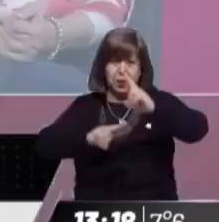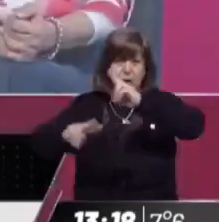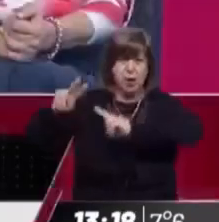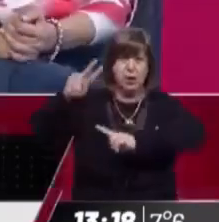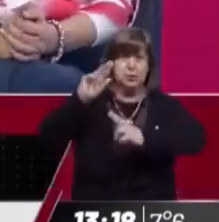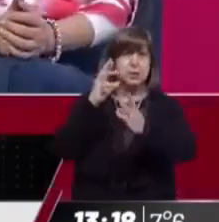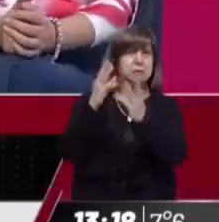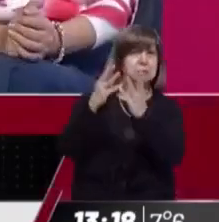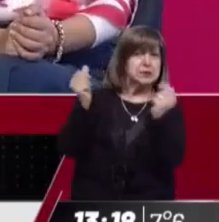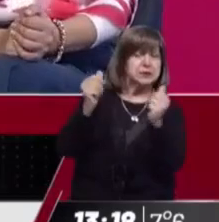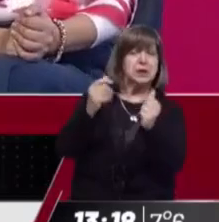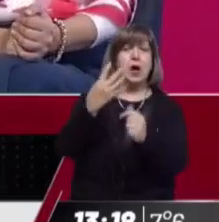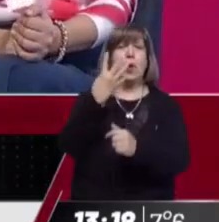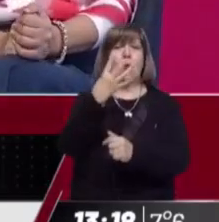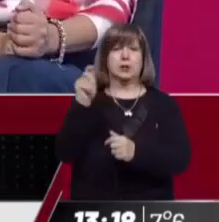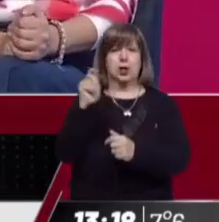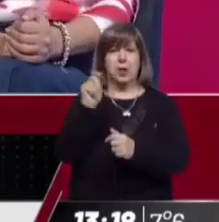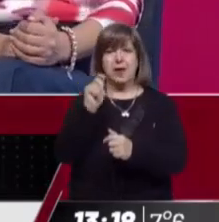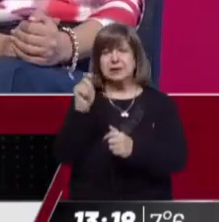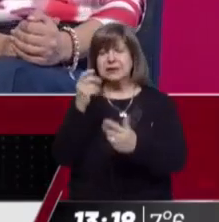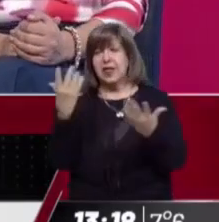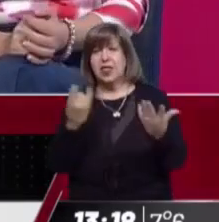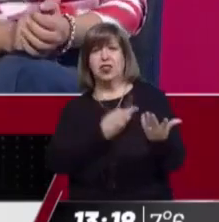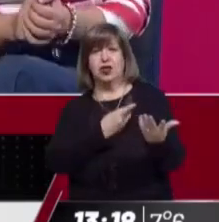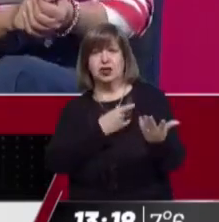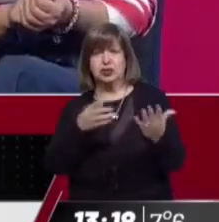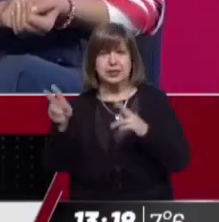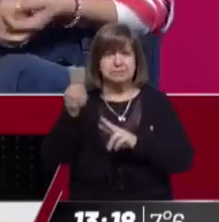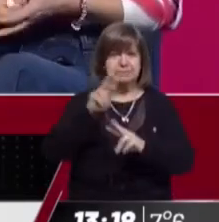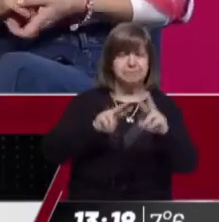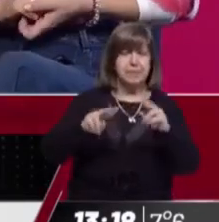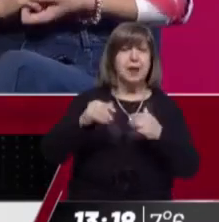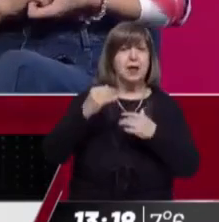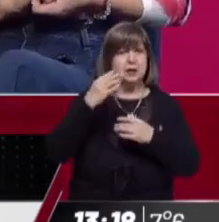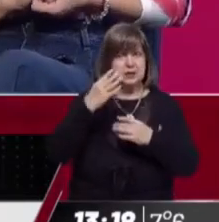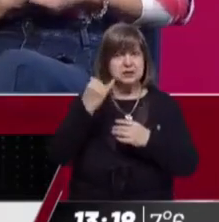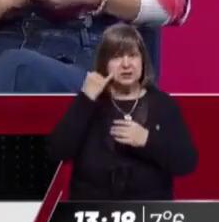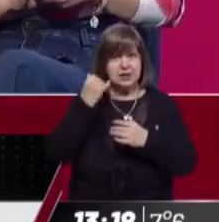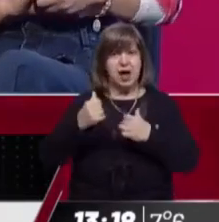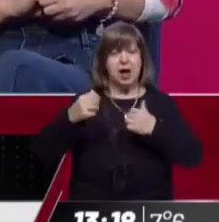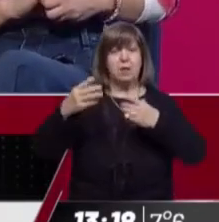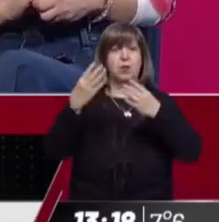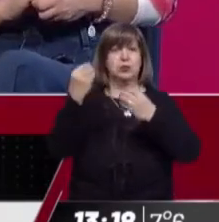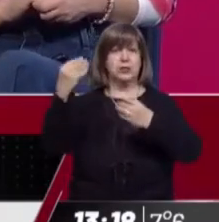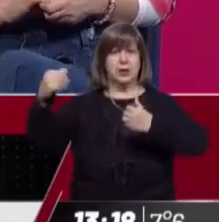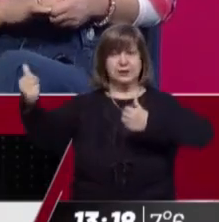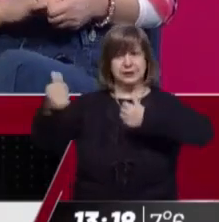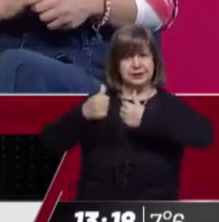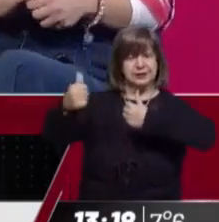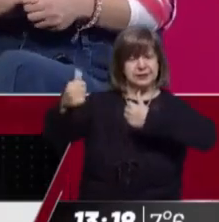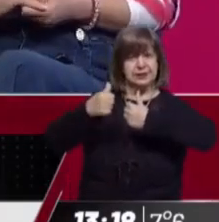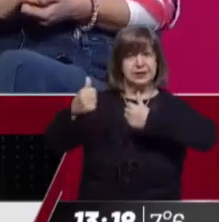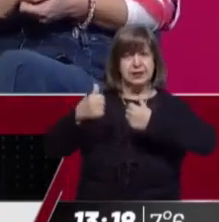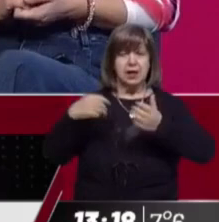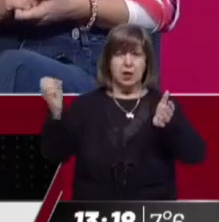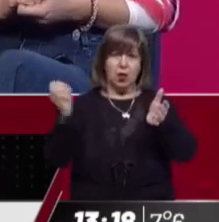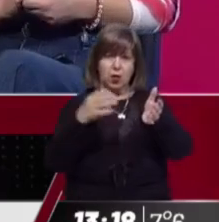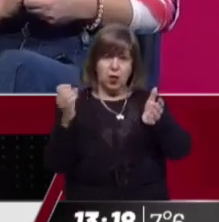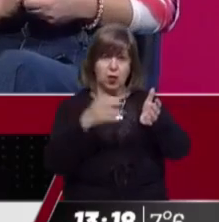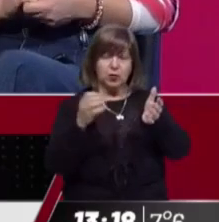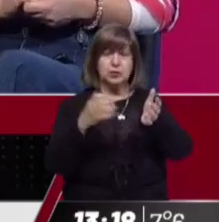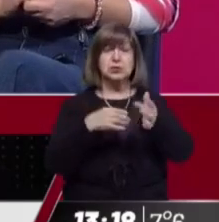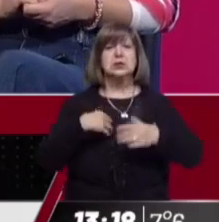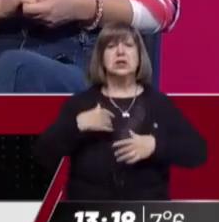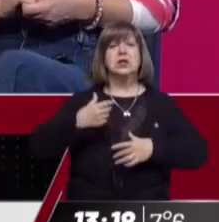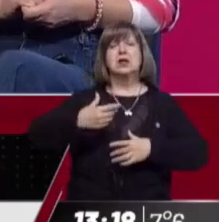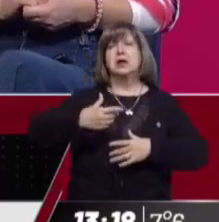encuentra y hace 4 meses digamos que anda por ahí que de hecho ha intentado acercarse al domicilio y que de hecho hay una un una custodia policial desde hace